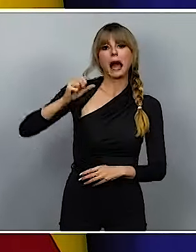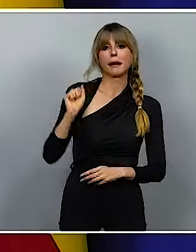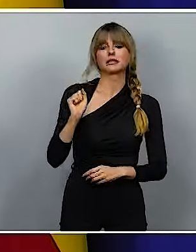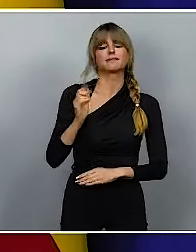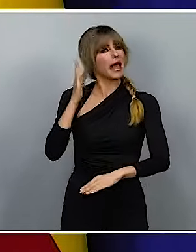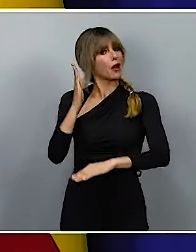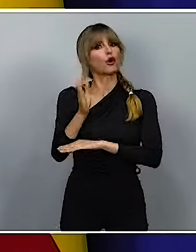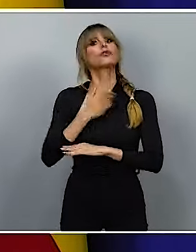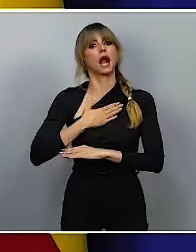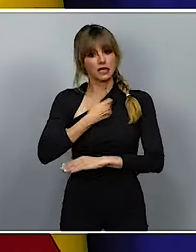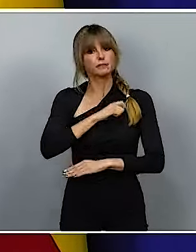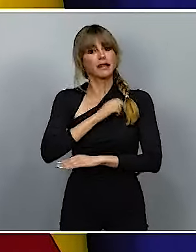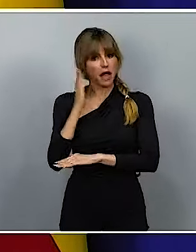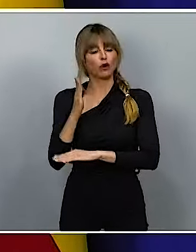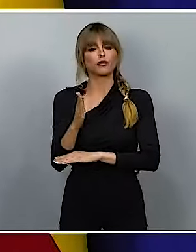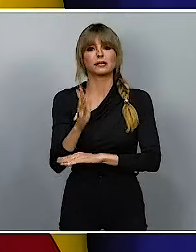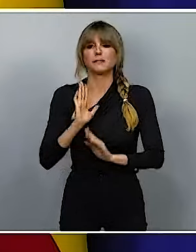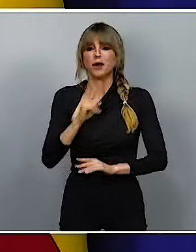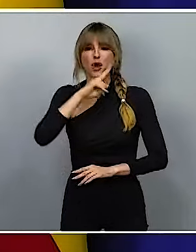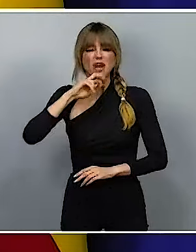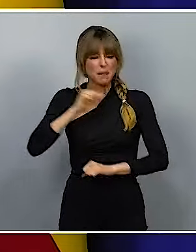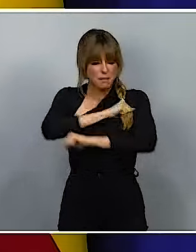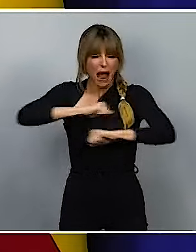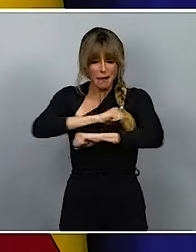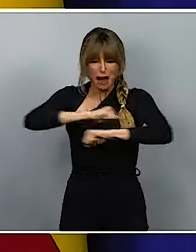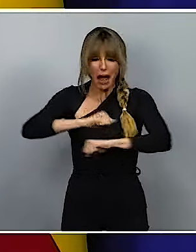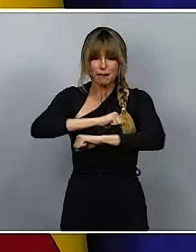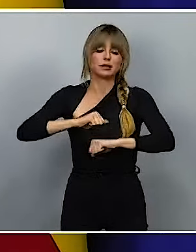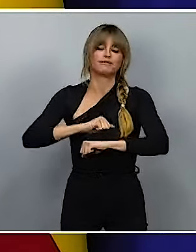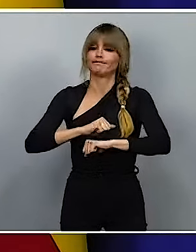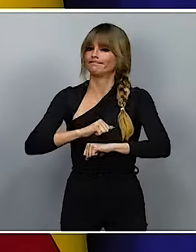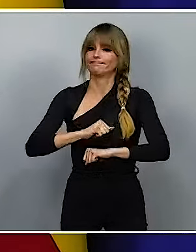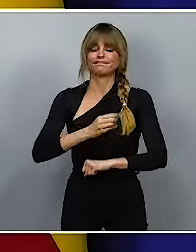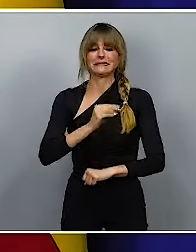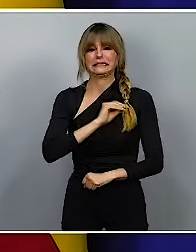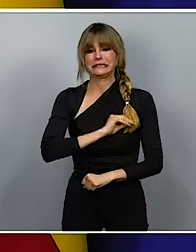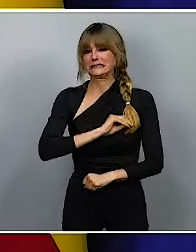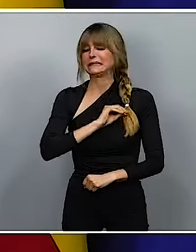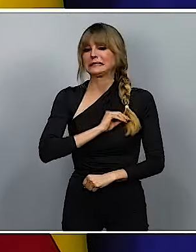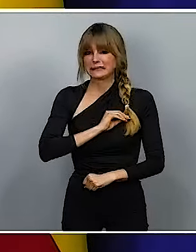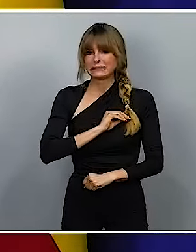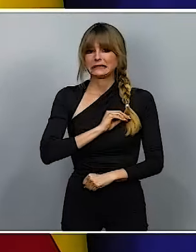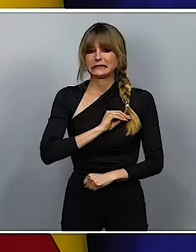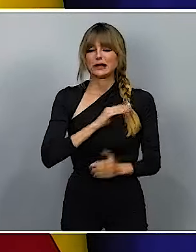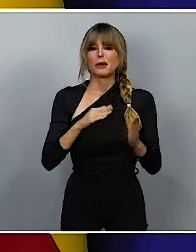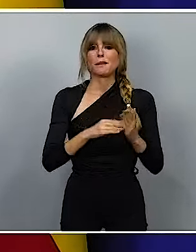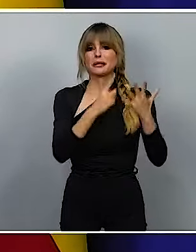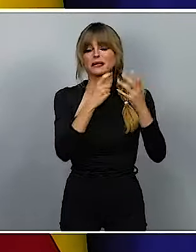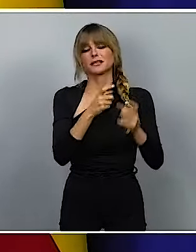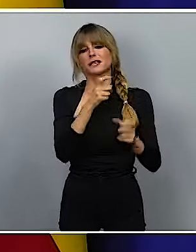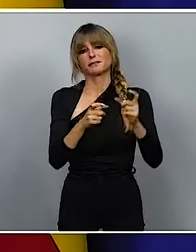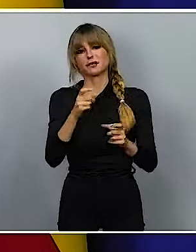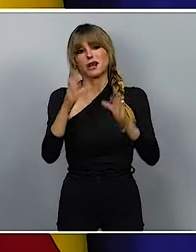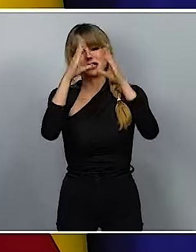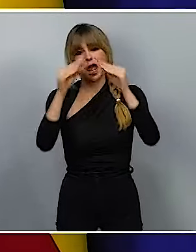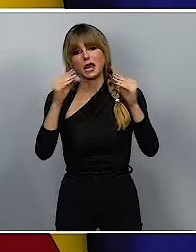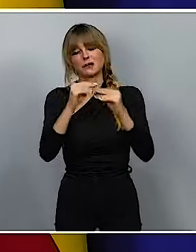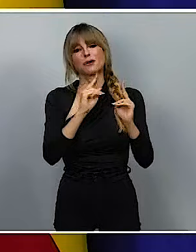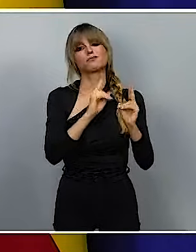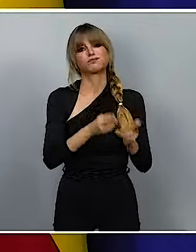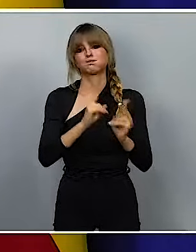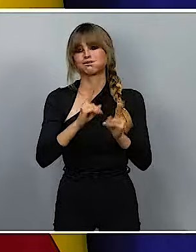pero los recientes ataques de Israel lamentablemente también han costado la vida más de 1600 personas en Líbano